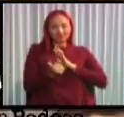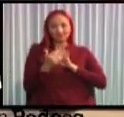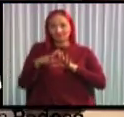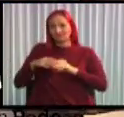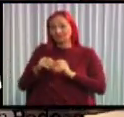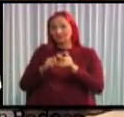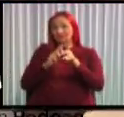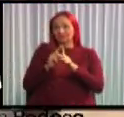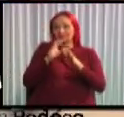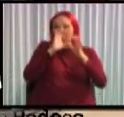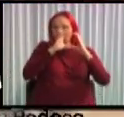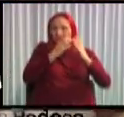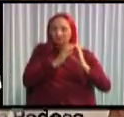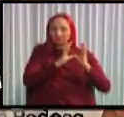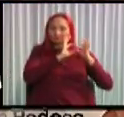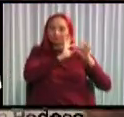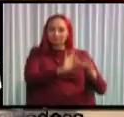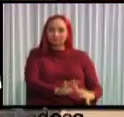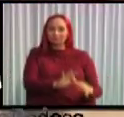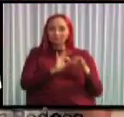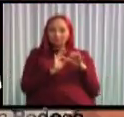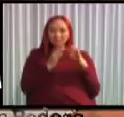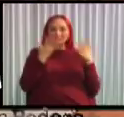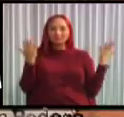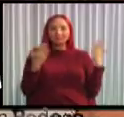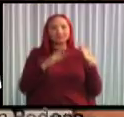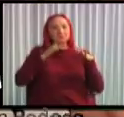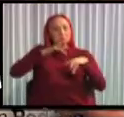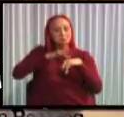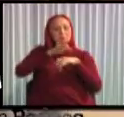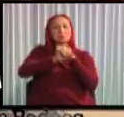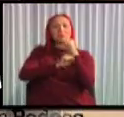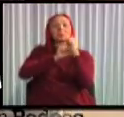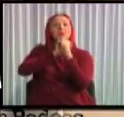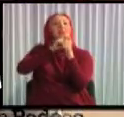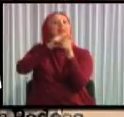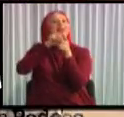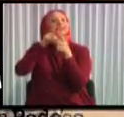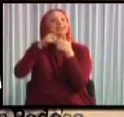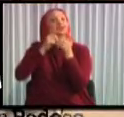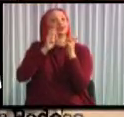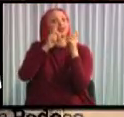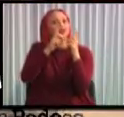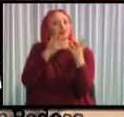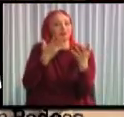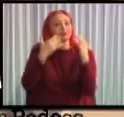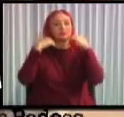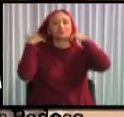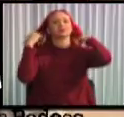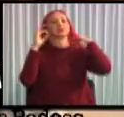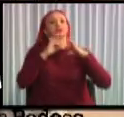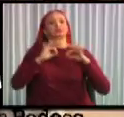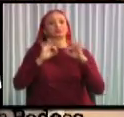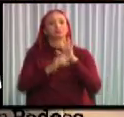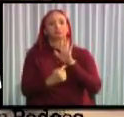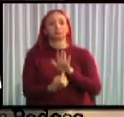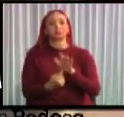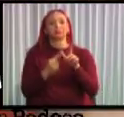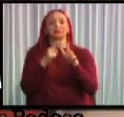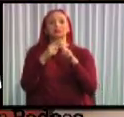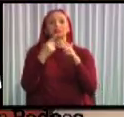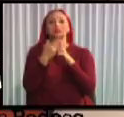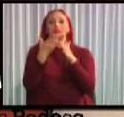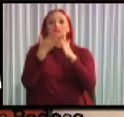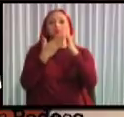los fundamentos, uh-huh, los va adquiriendo a temprana edad. Entonces, la educación fue fundamental. Entonces, nos